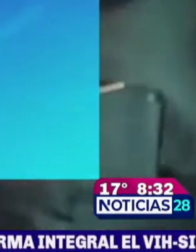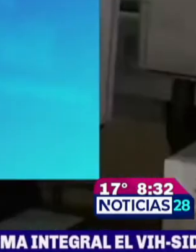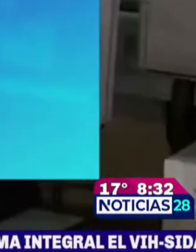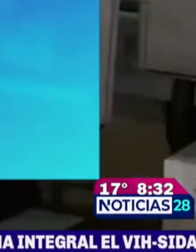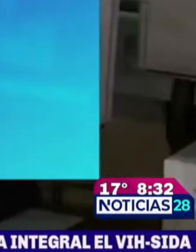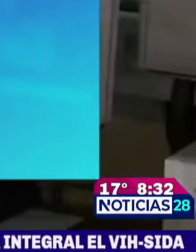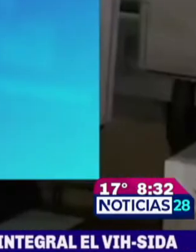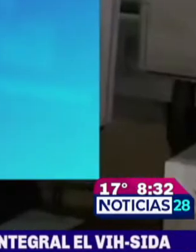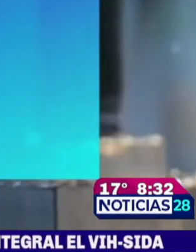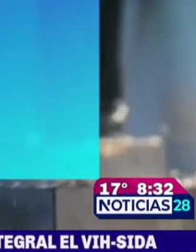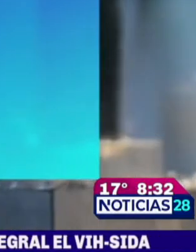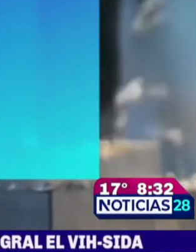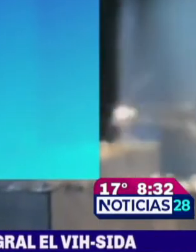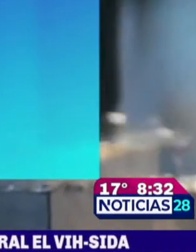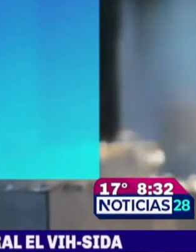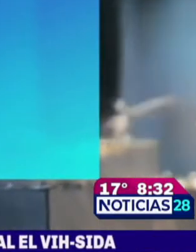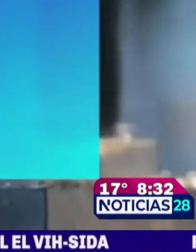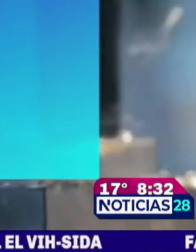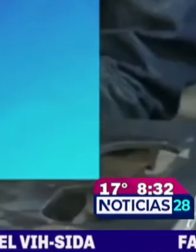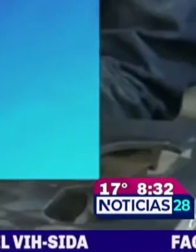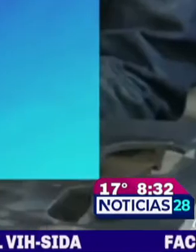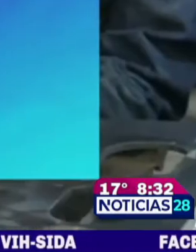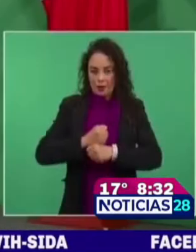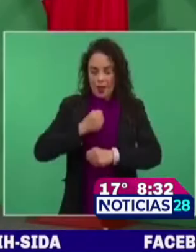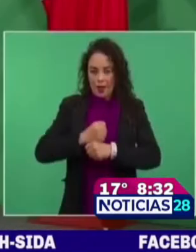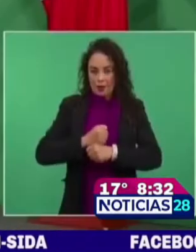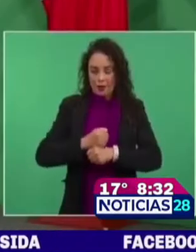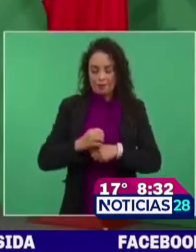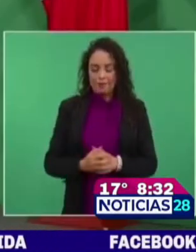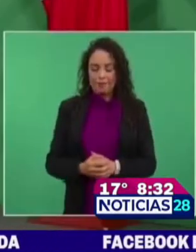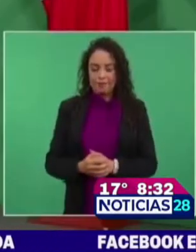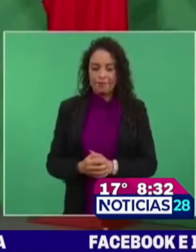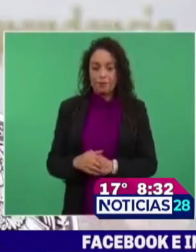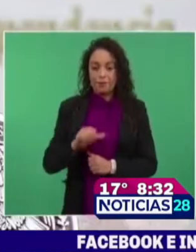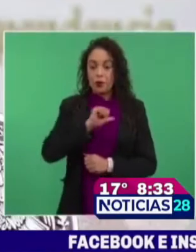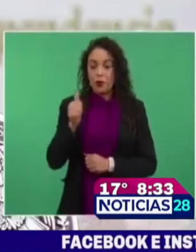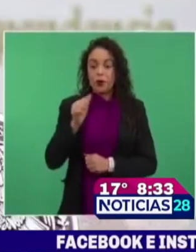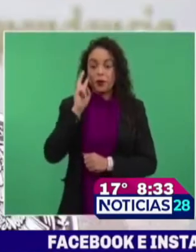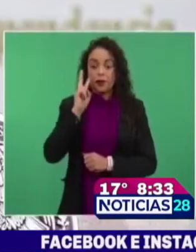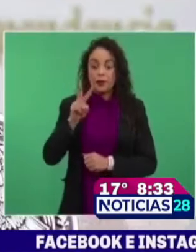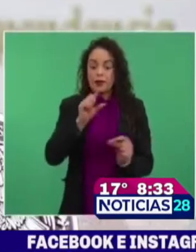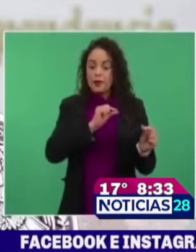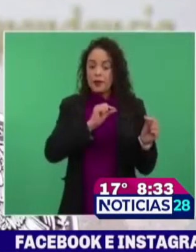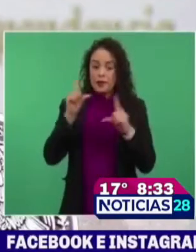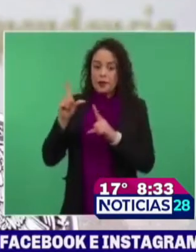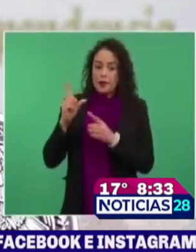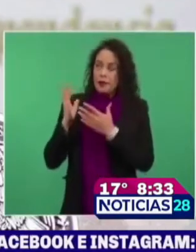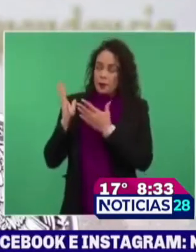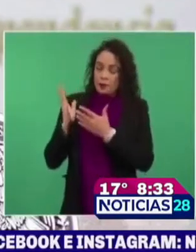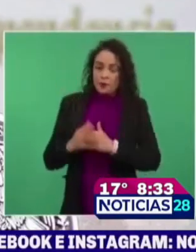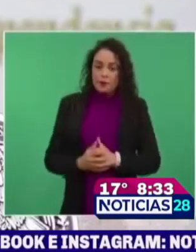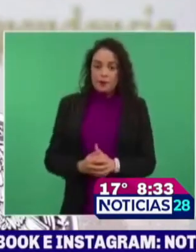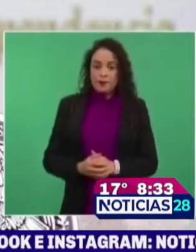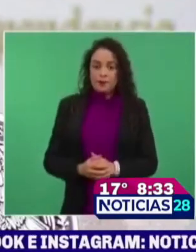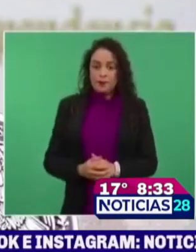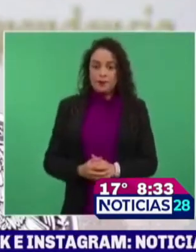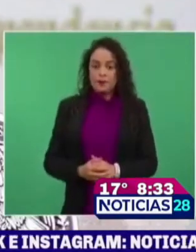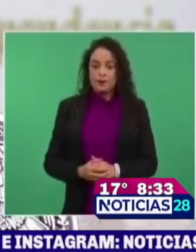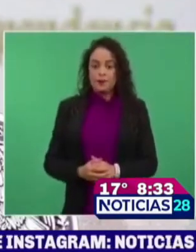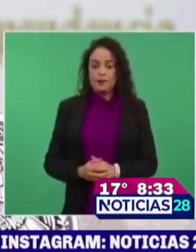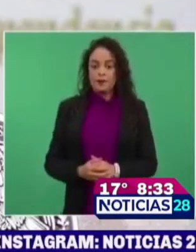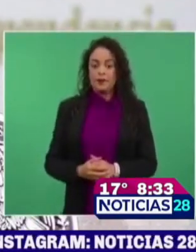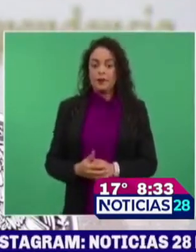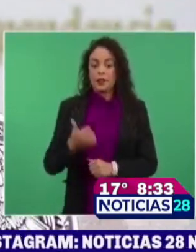informó la titular de la Secretaría del Trabajo. Escuchemos. El incremento va a beneficiar de manera directa